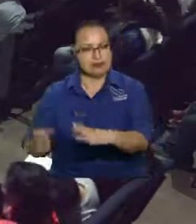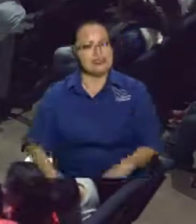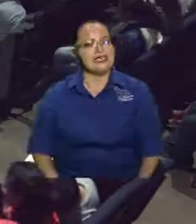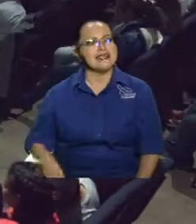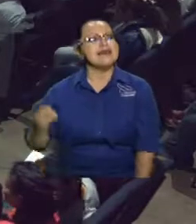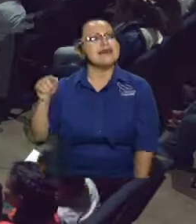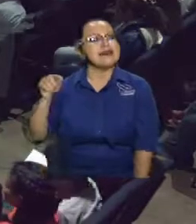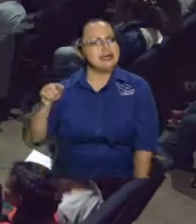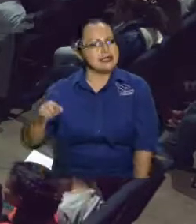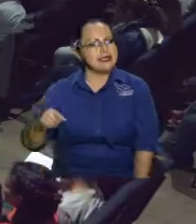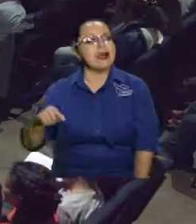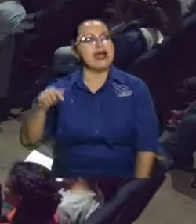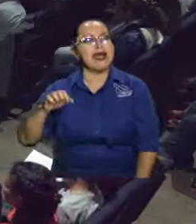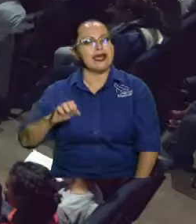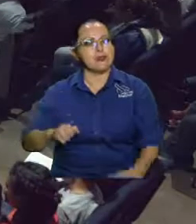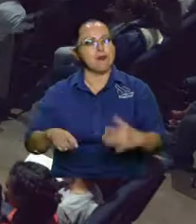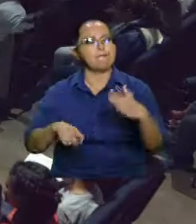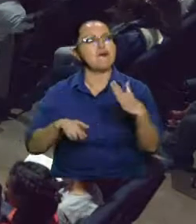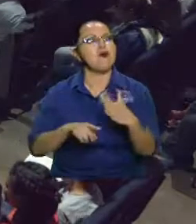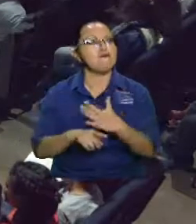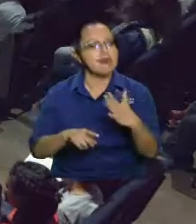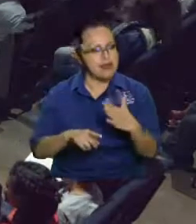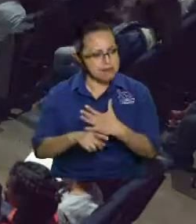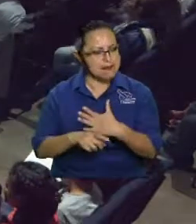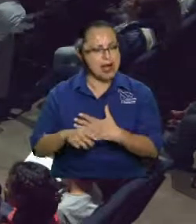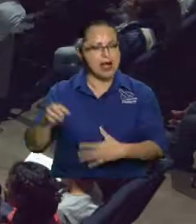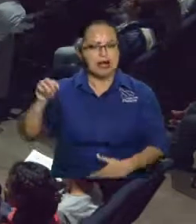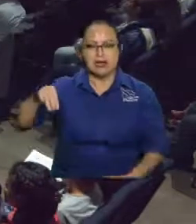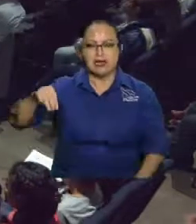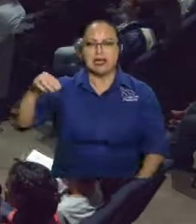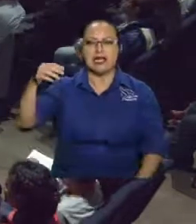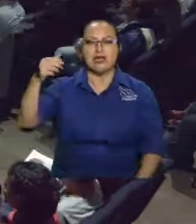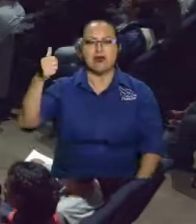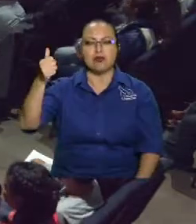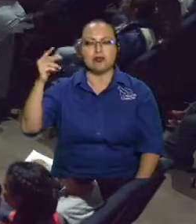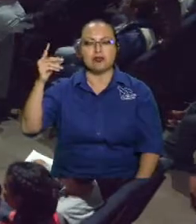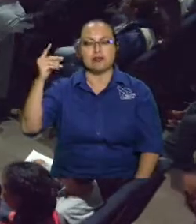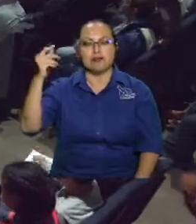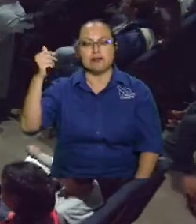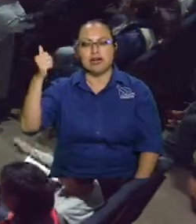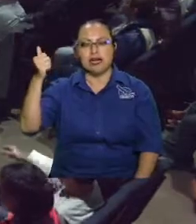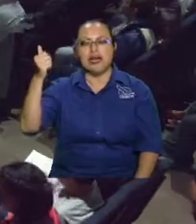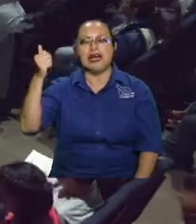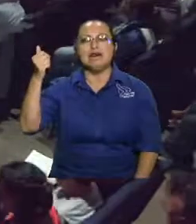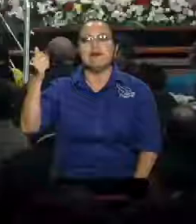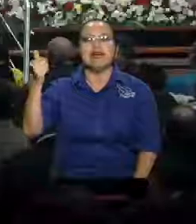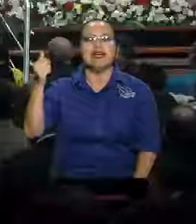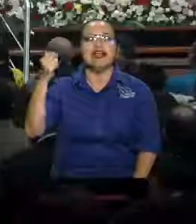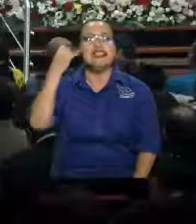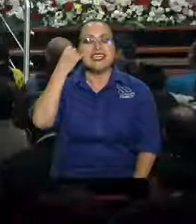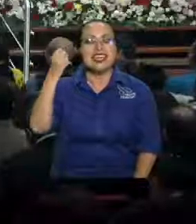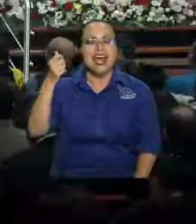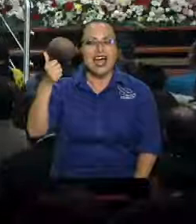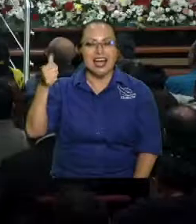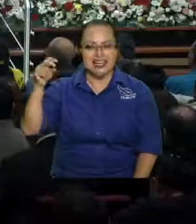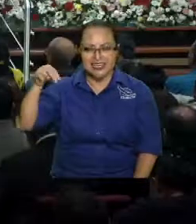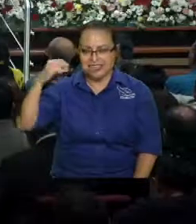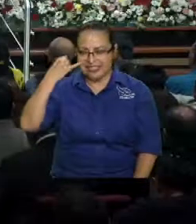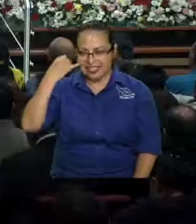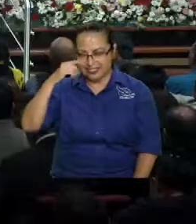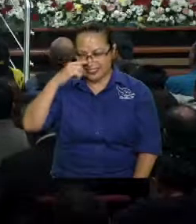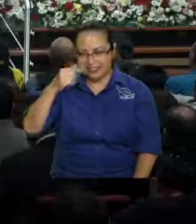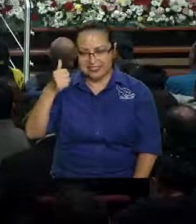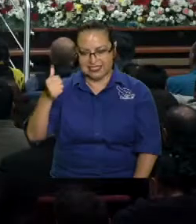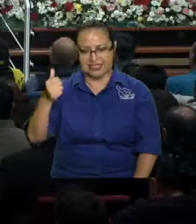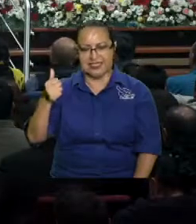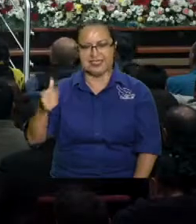dar. Y ese era uno de los problemas que los madianitas presentaban a los israelitas, porque los atacaban a la